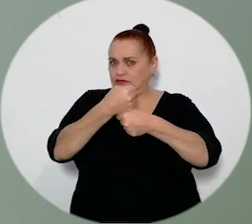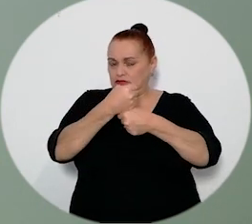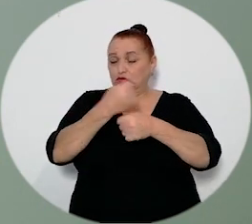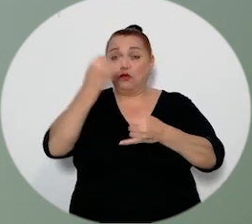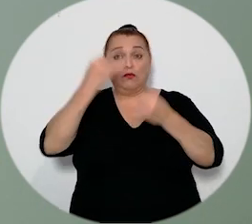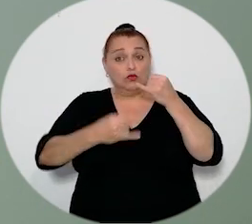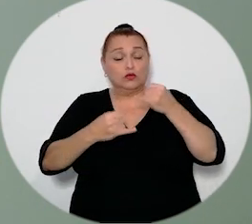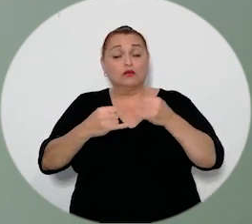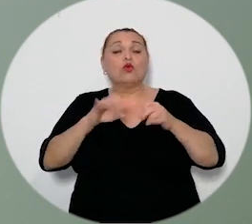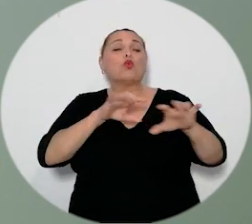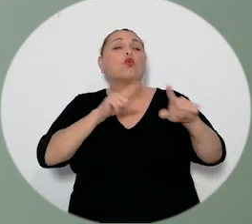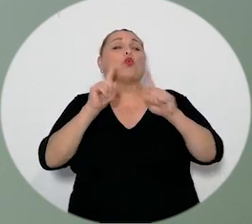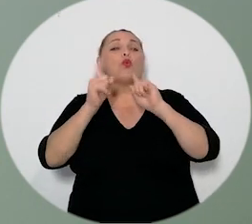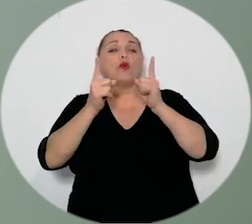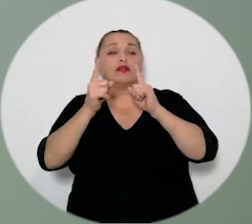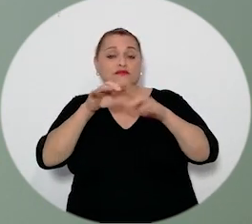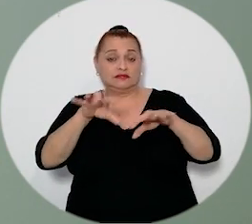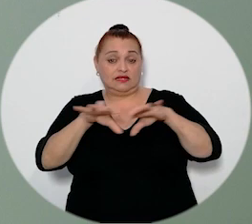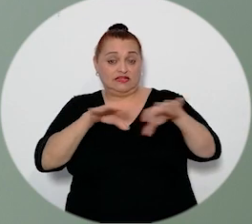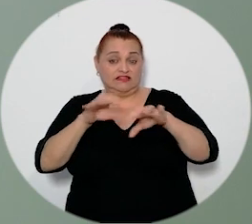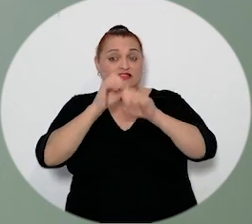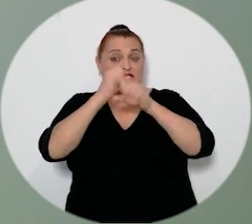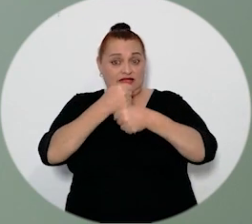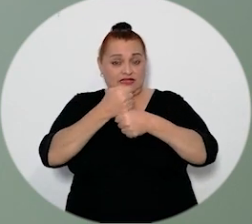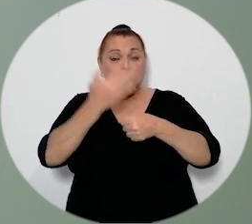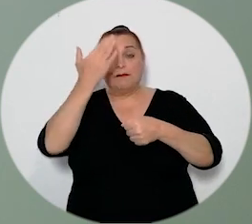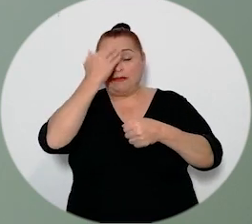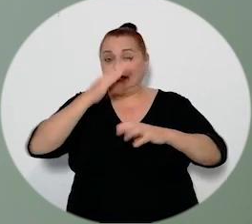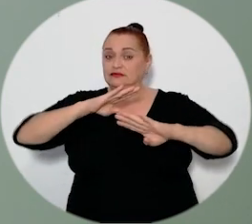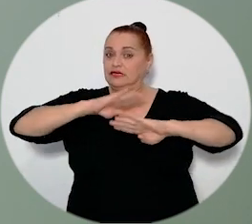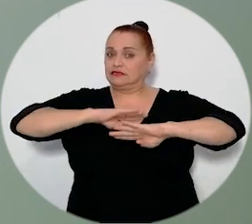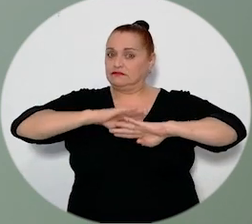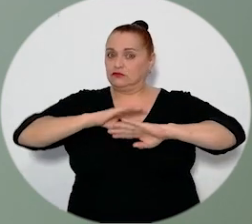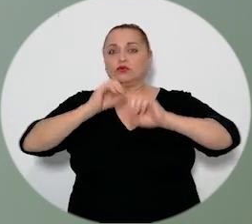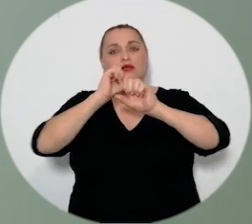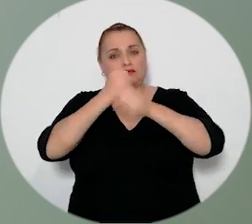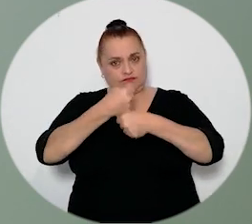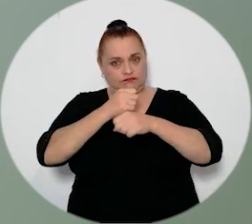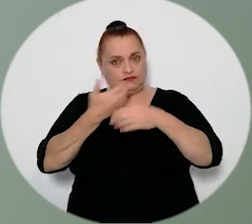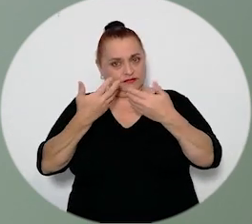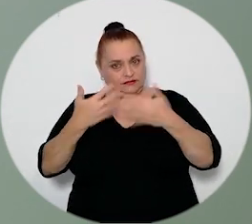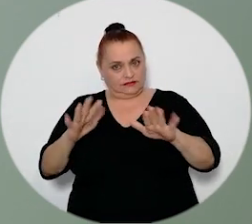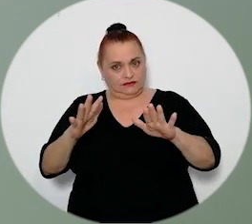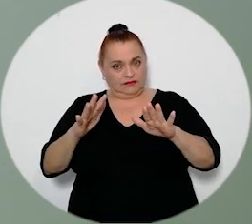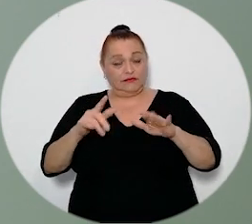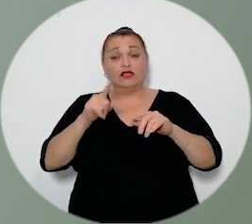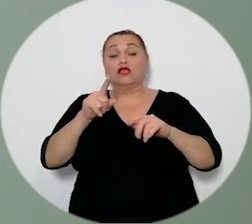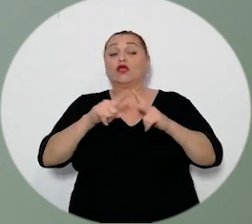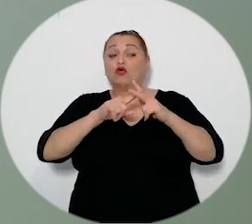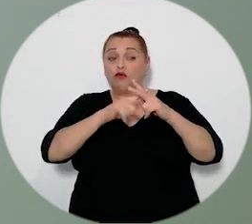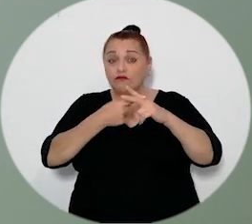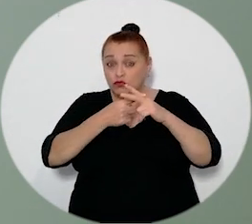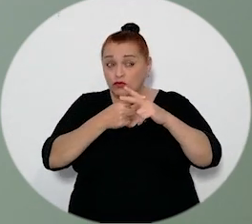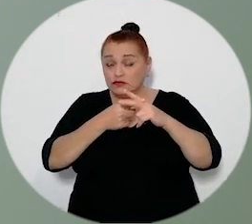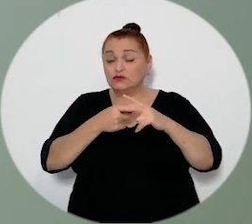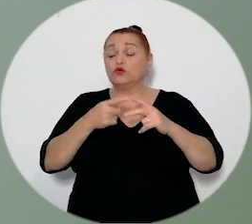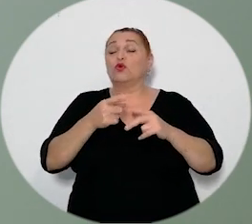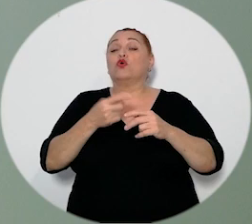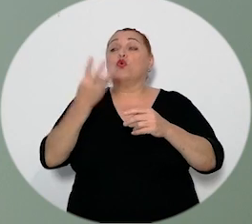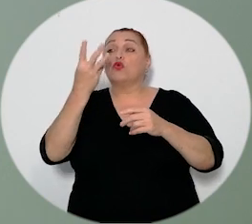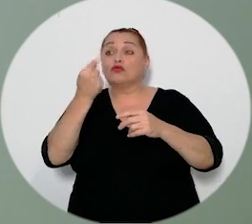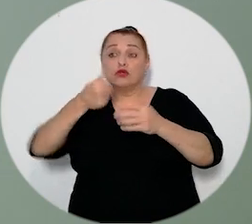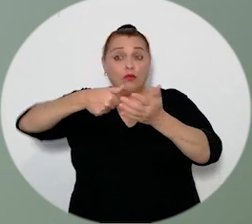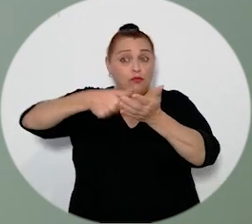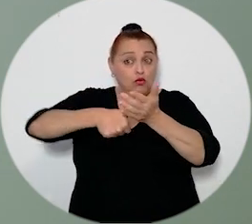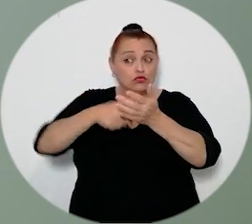y, por último, cuáles actividades se llevan a cabo para tenerla por satisfactoriamente realizada. En cuanto a su configuración, el escrutinio